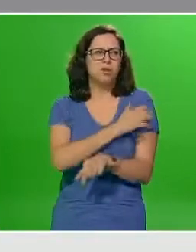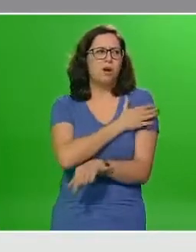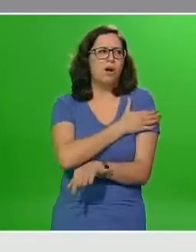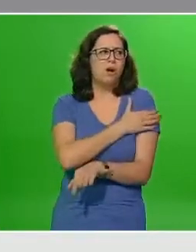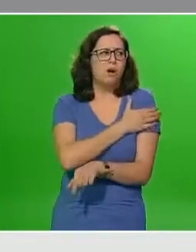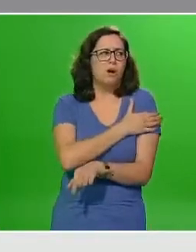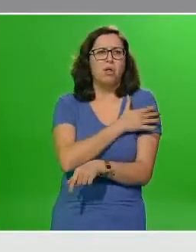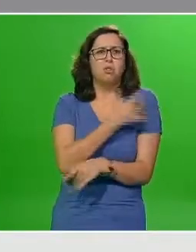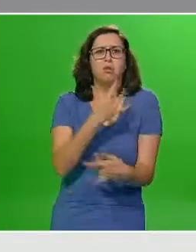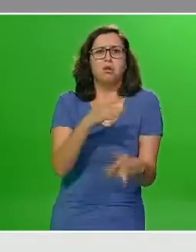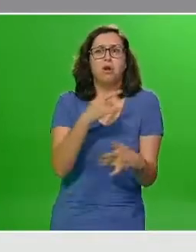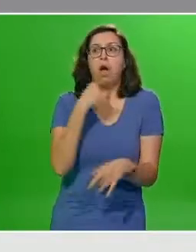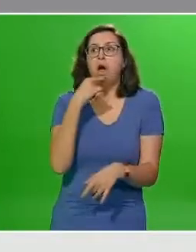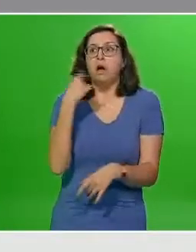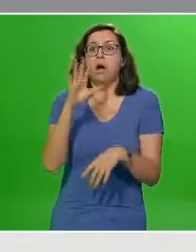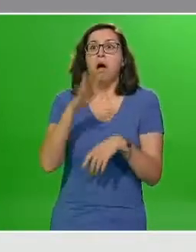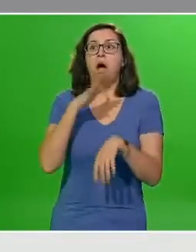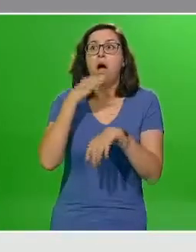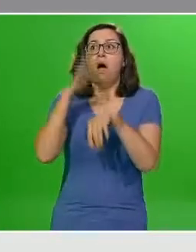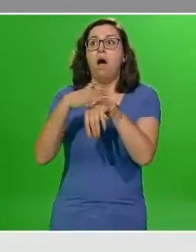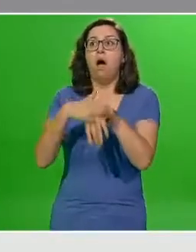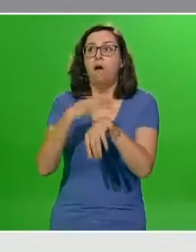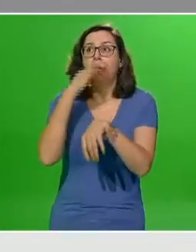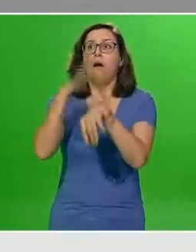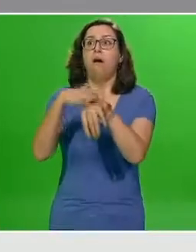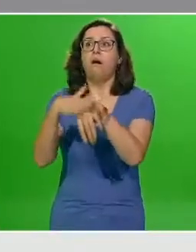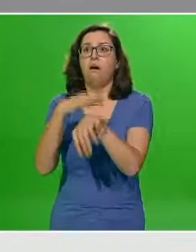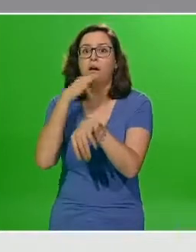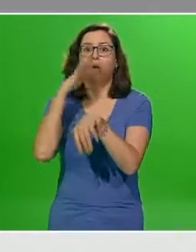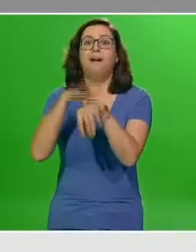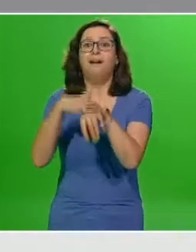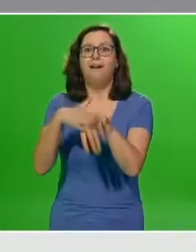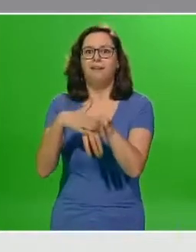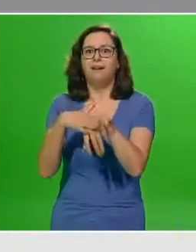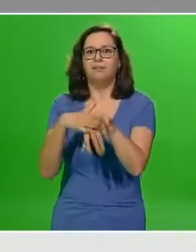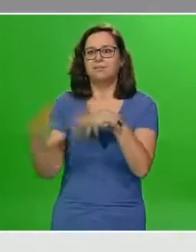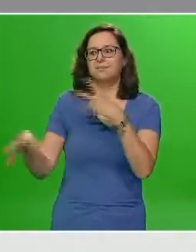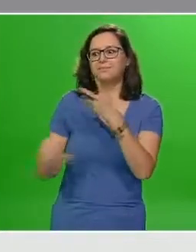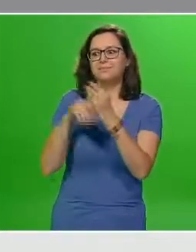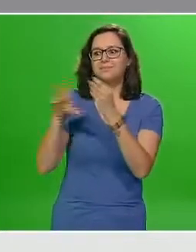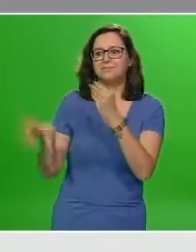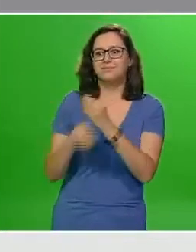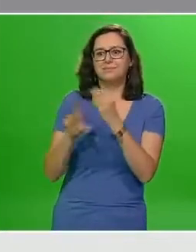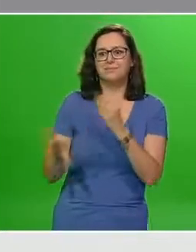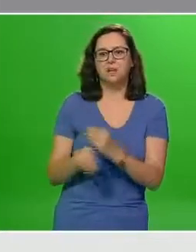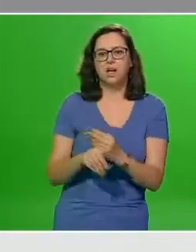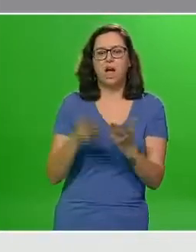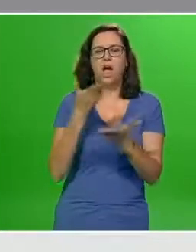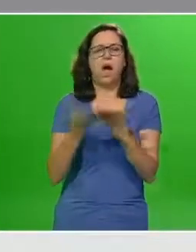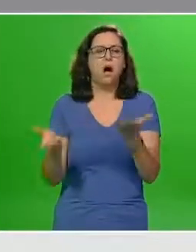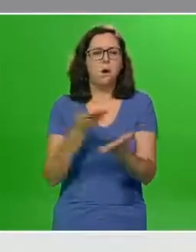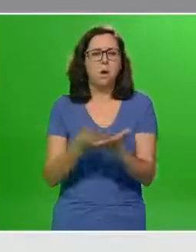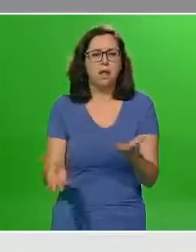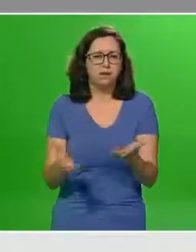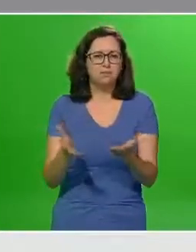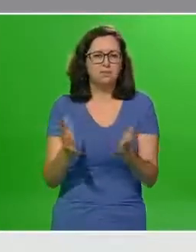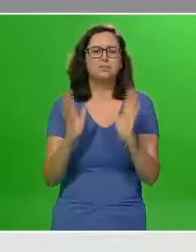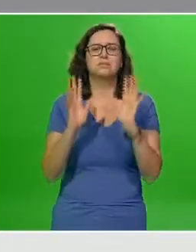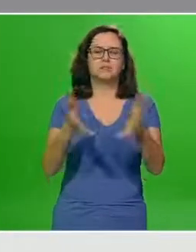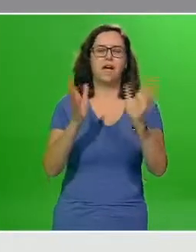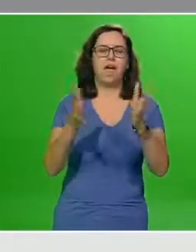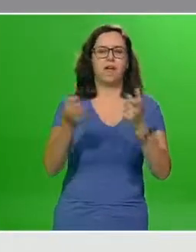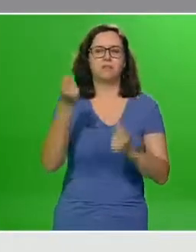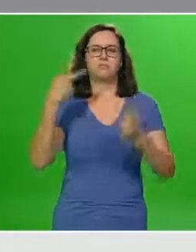también considera, tiene mayor información y hay mucho de la sintomatología que no se reporta. De todos modos, invitamos